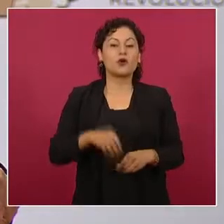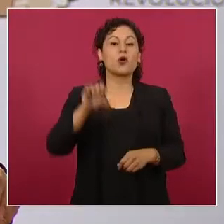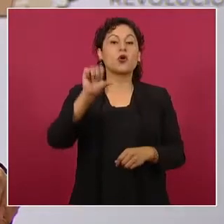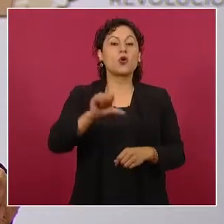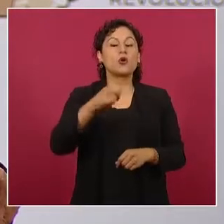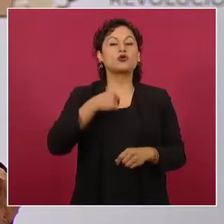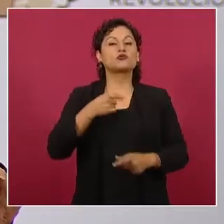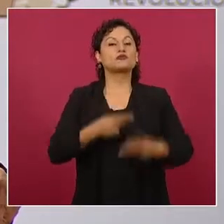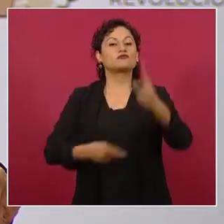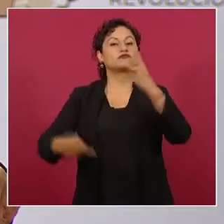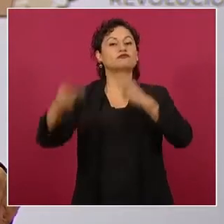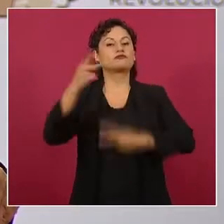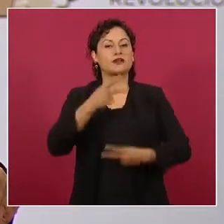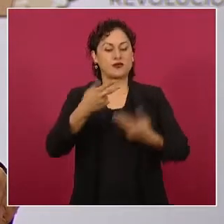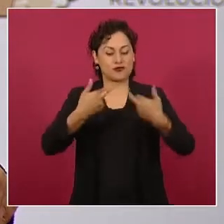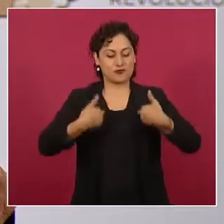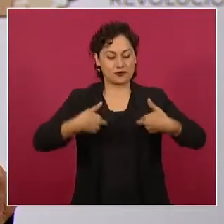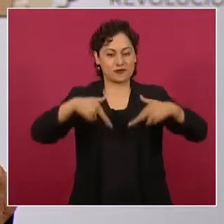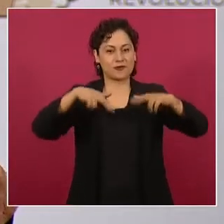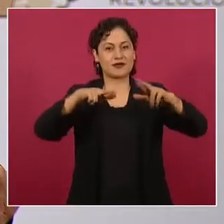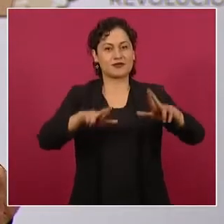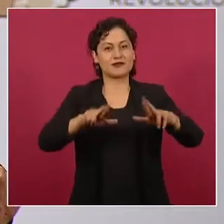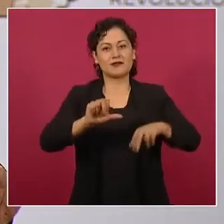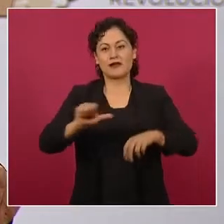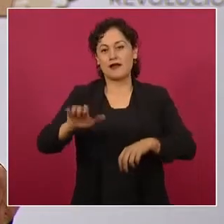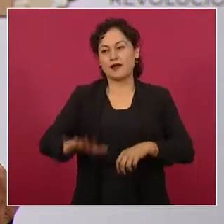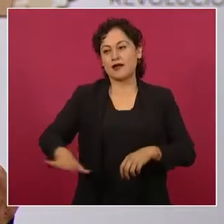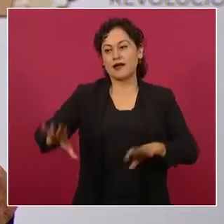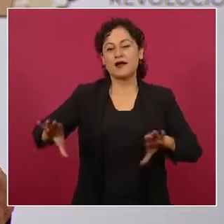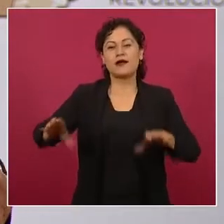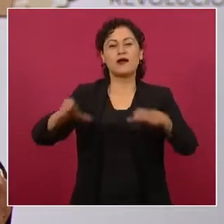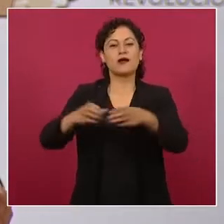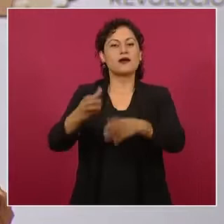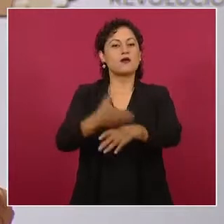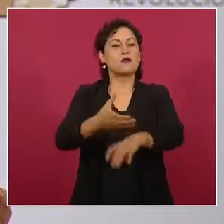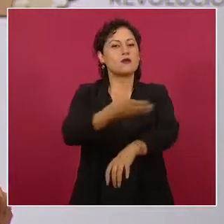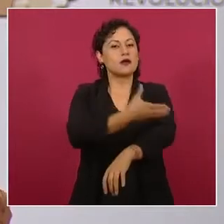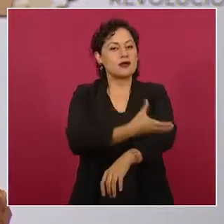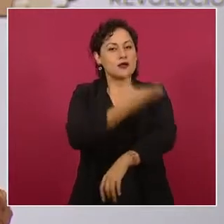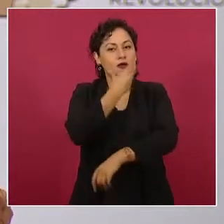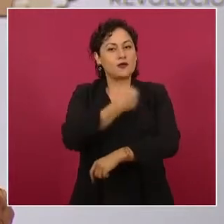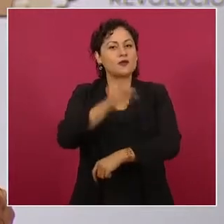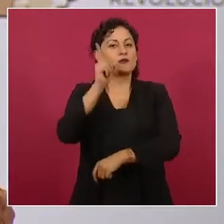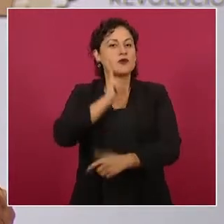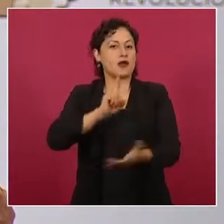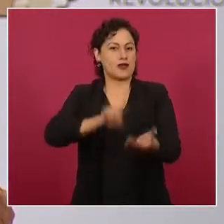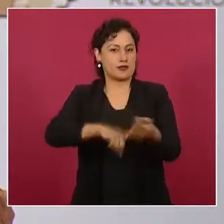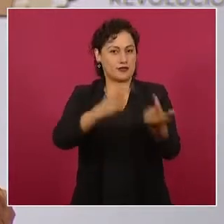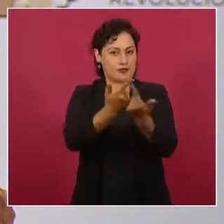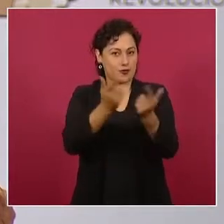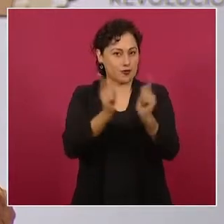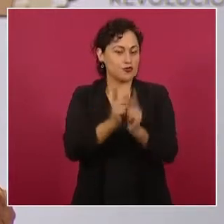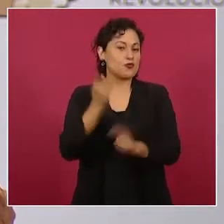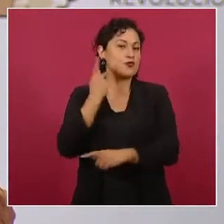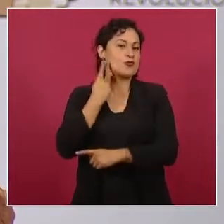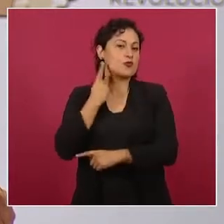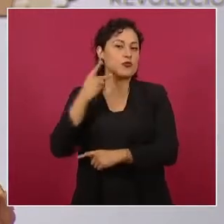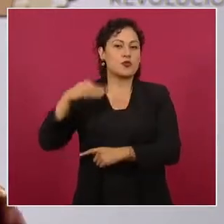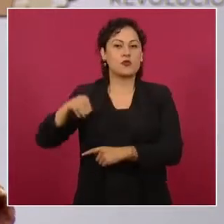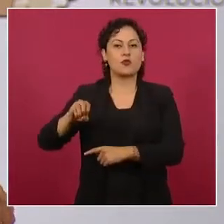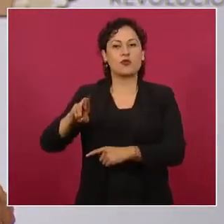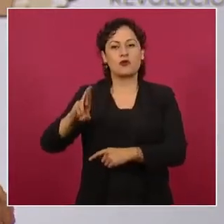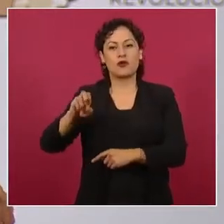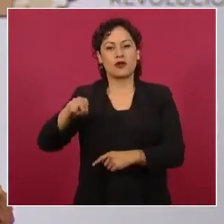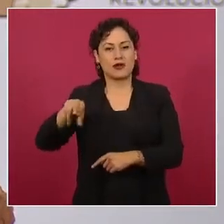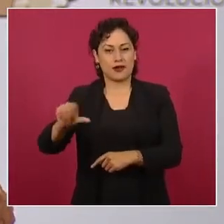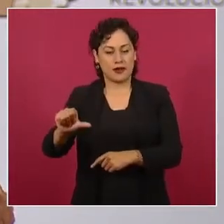representando con el mayor honor a mis compañeras y compañeros diputados de nuestro partido Morena. Lo